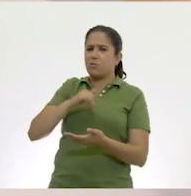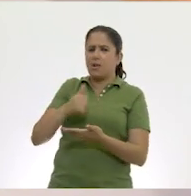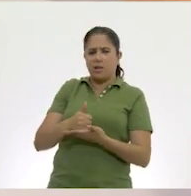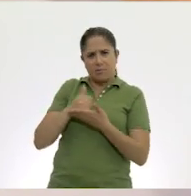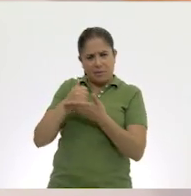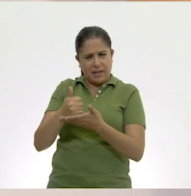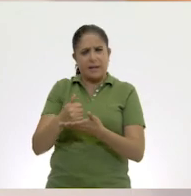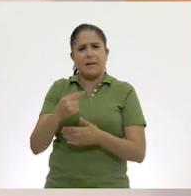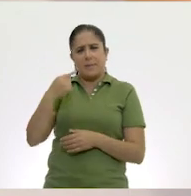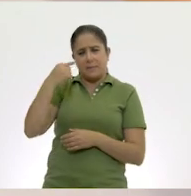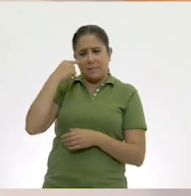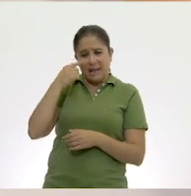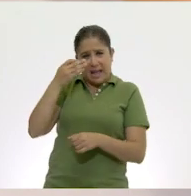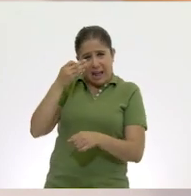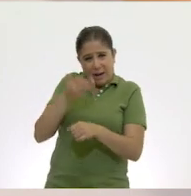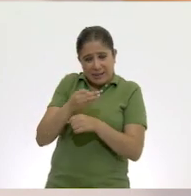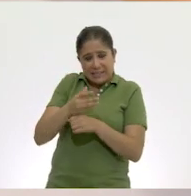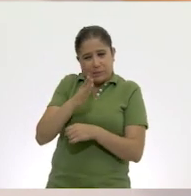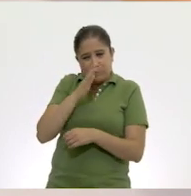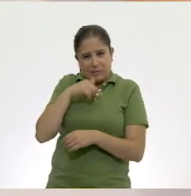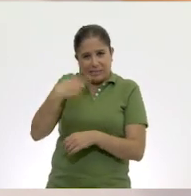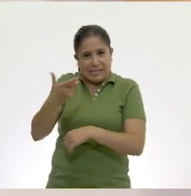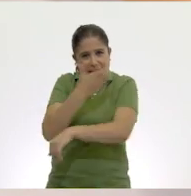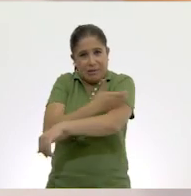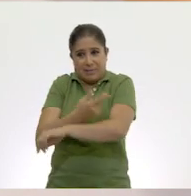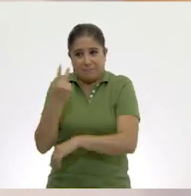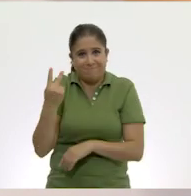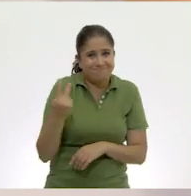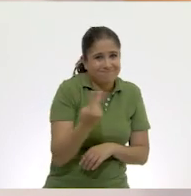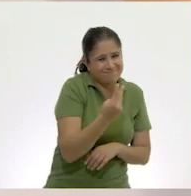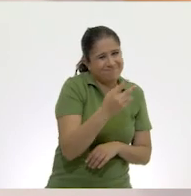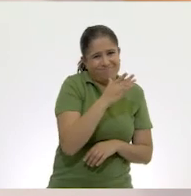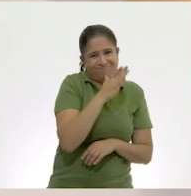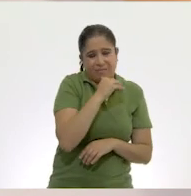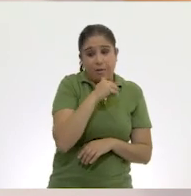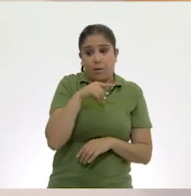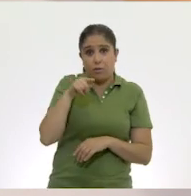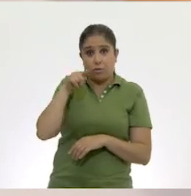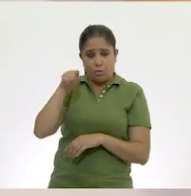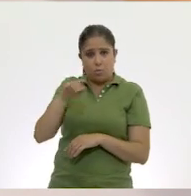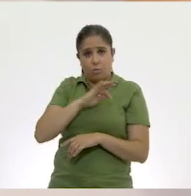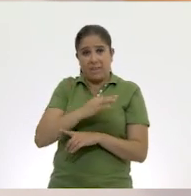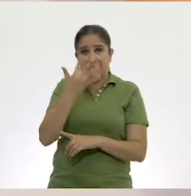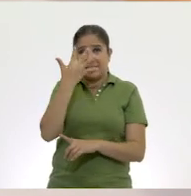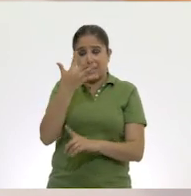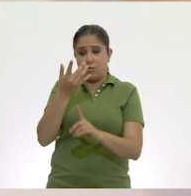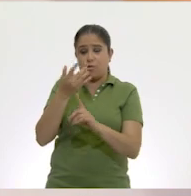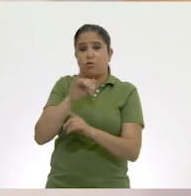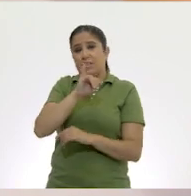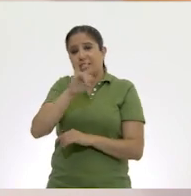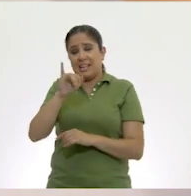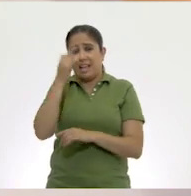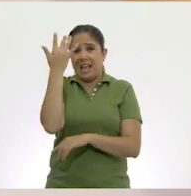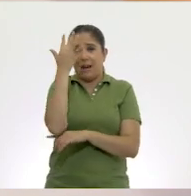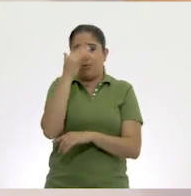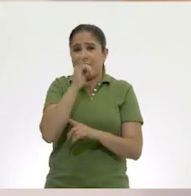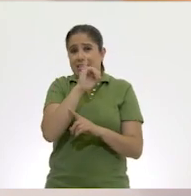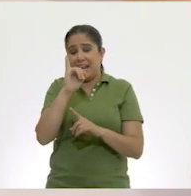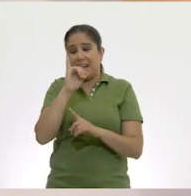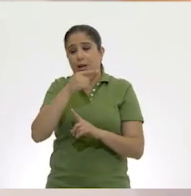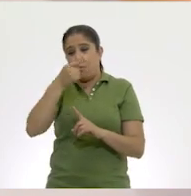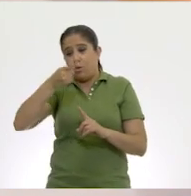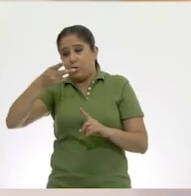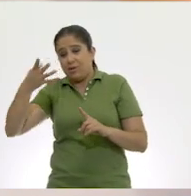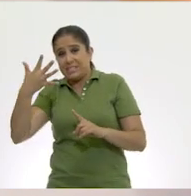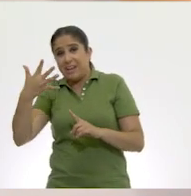mira en este momento no puedo acompañarte pero si avanza cinco árboles a la izquierda vas a llegar a